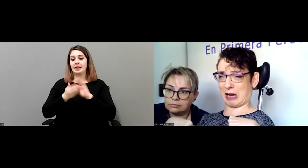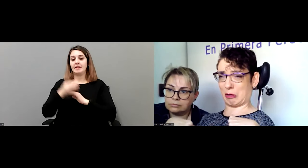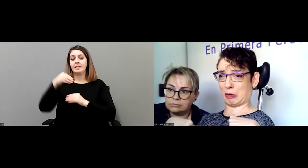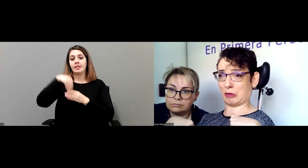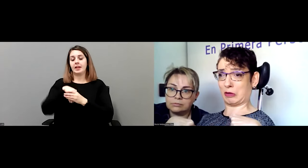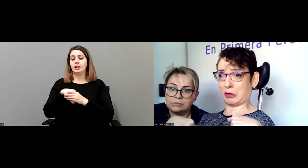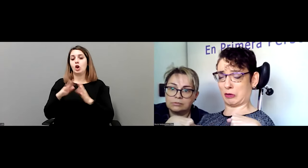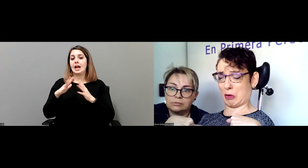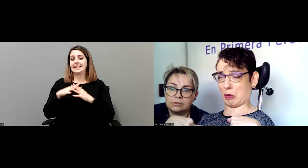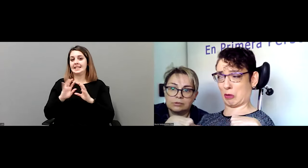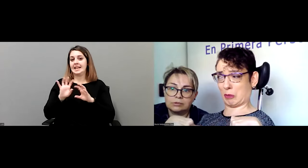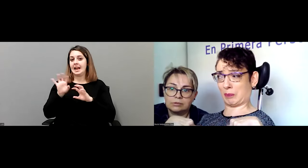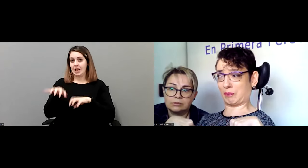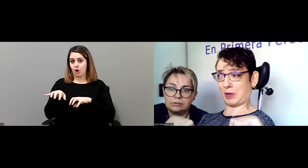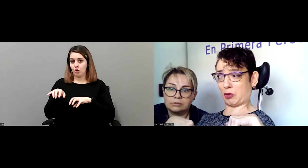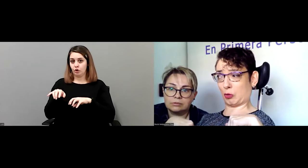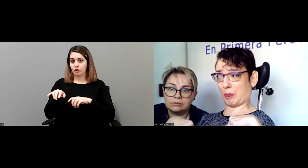y ya